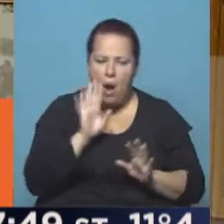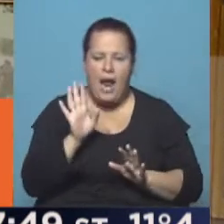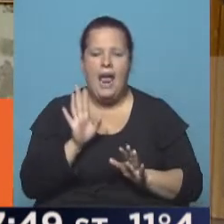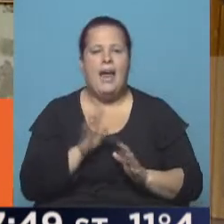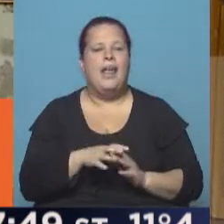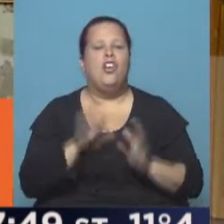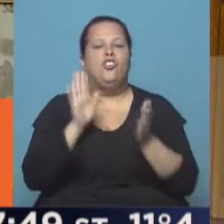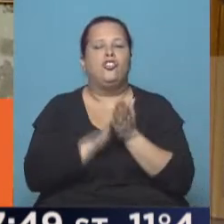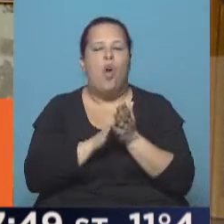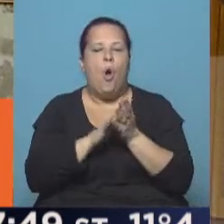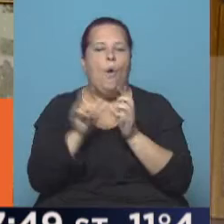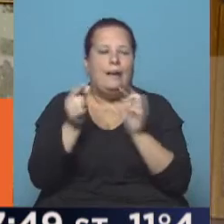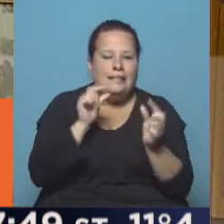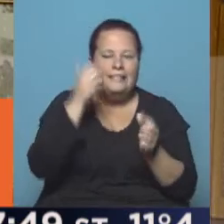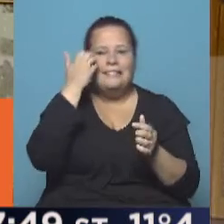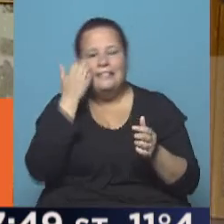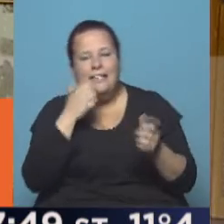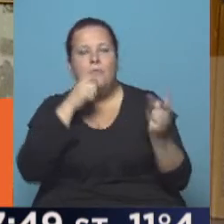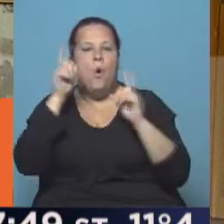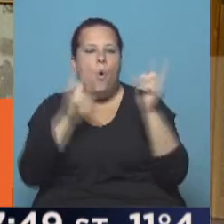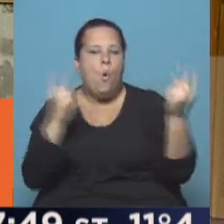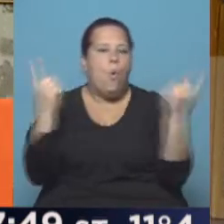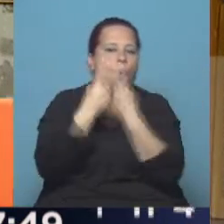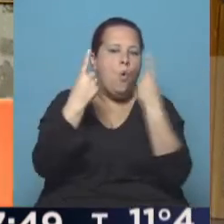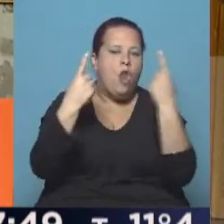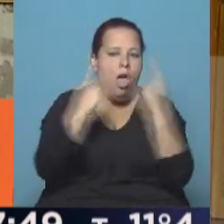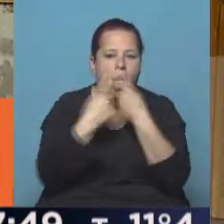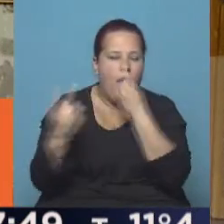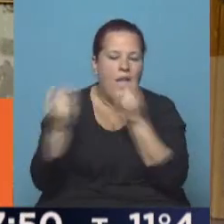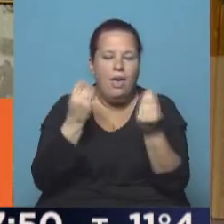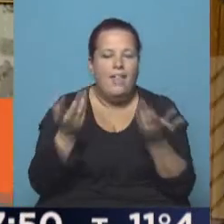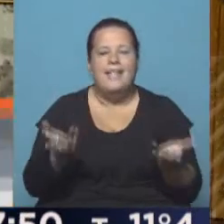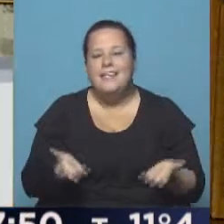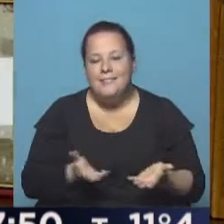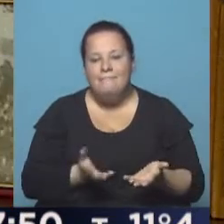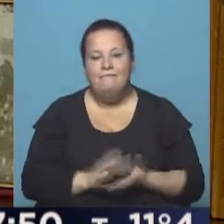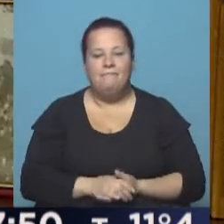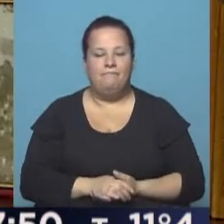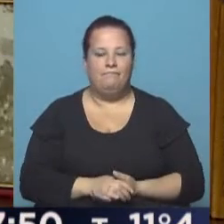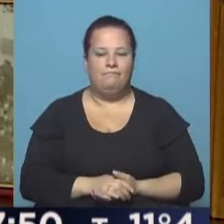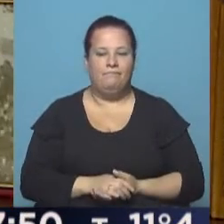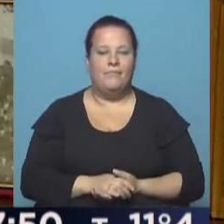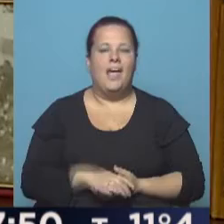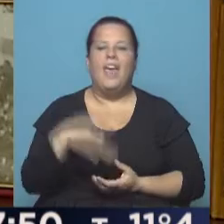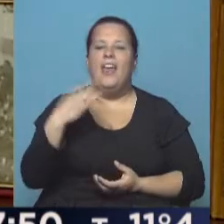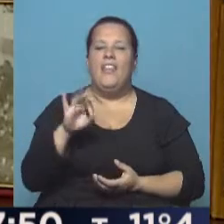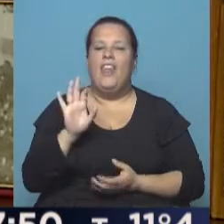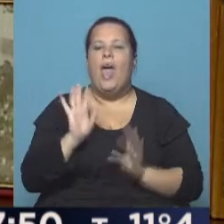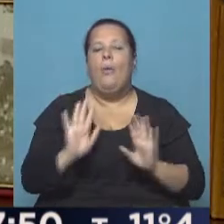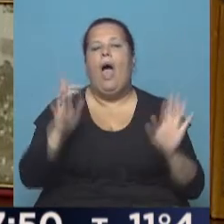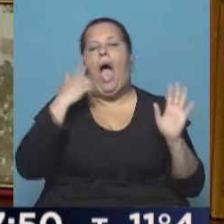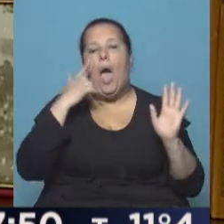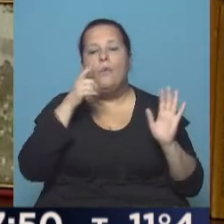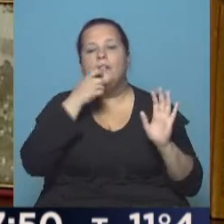en el margen en el borde en un caso de uno contra uno éste habría que dejar la posibilidad